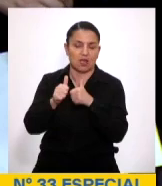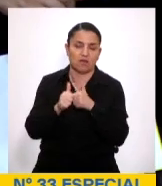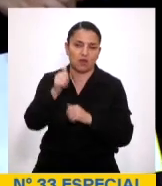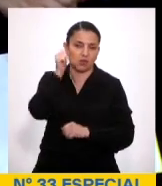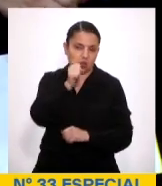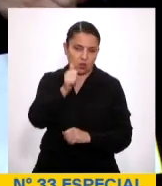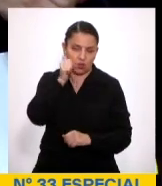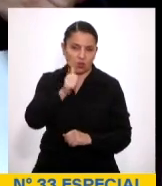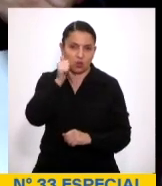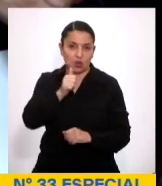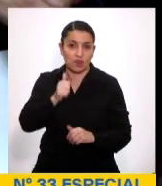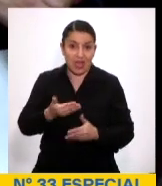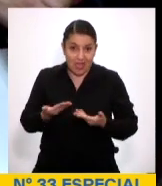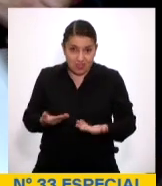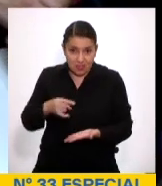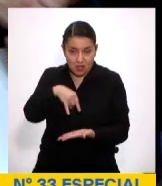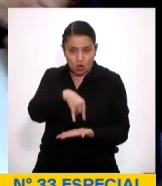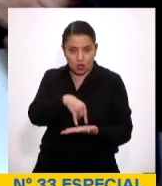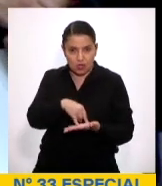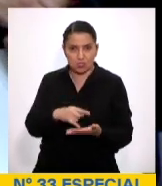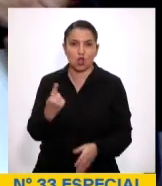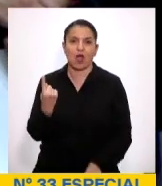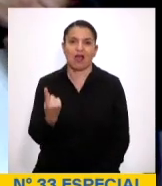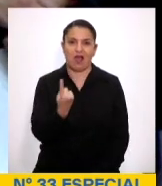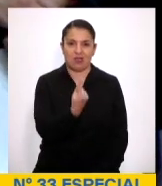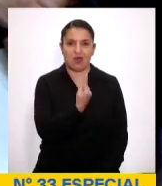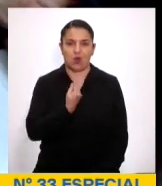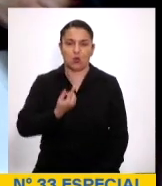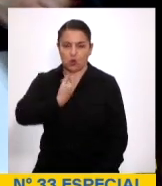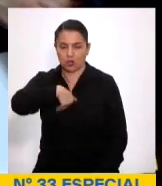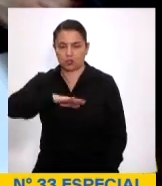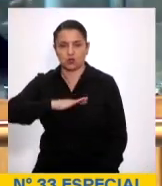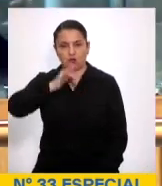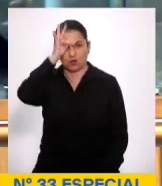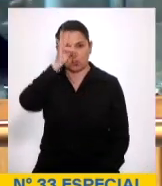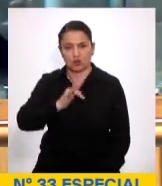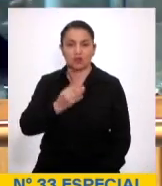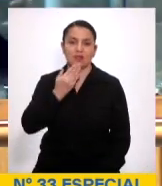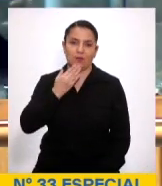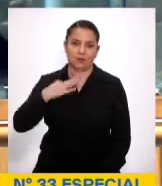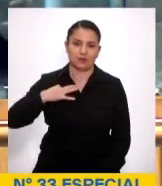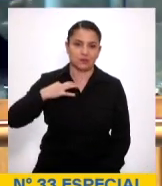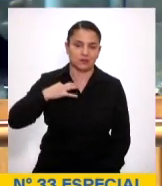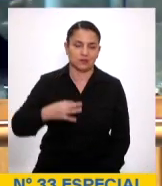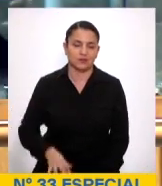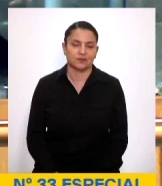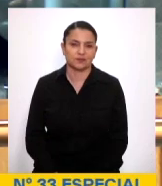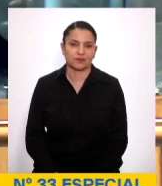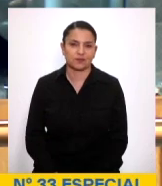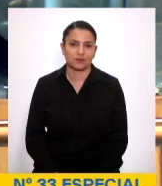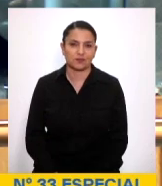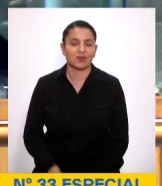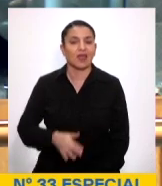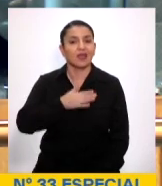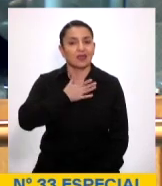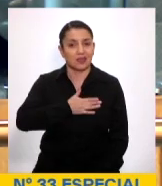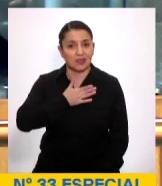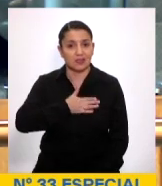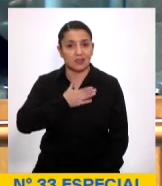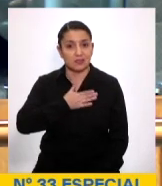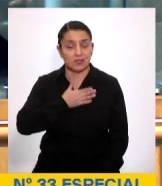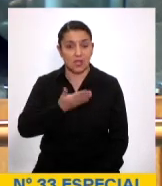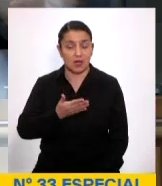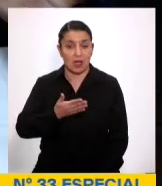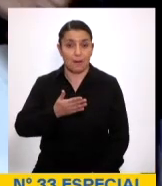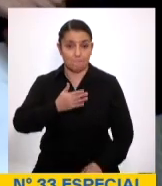día para este congreso y para cada uno de nosotros como funcionarios y también ciudadanos quisiera extender a nombre mío